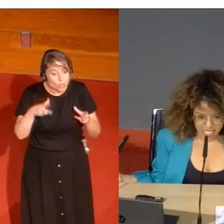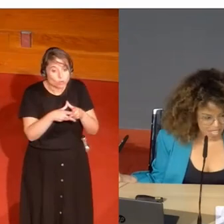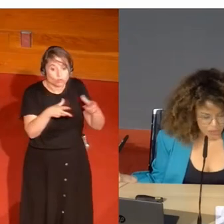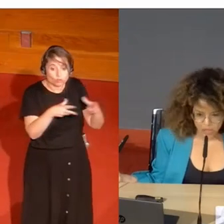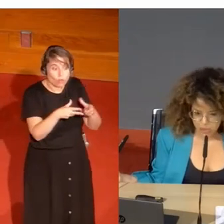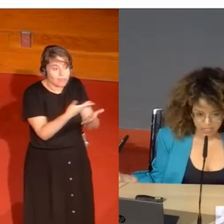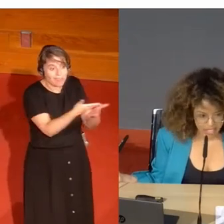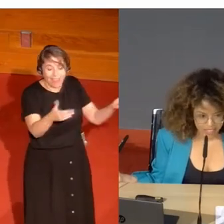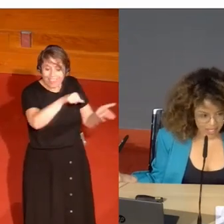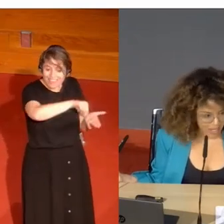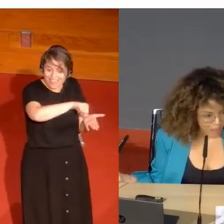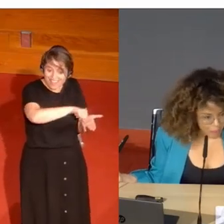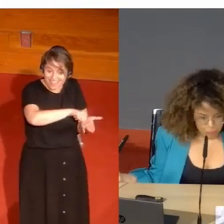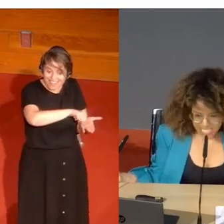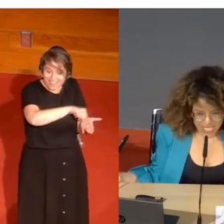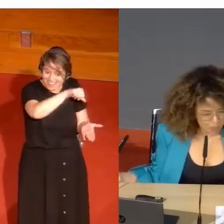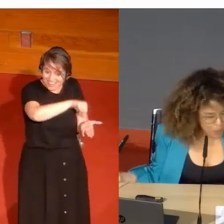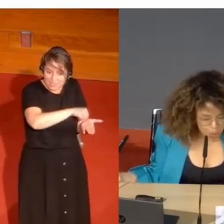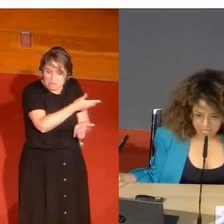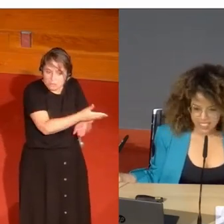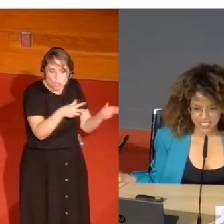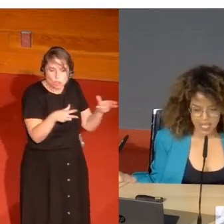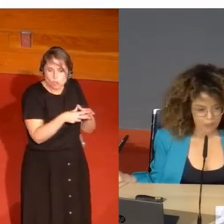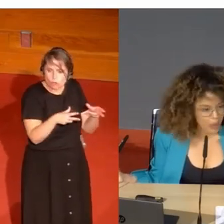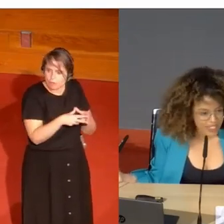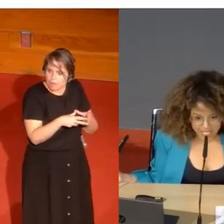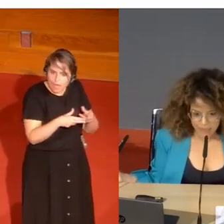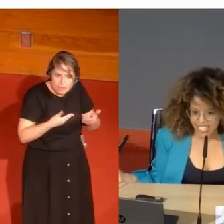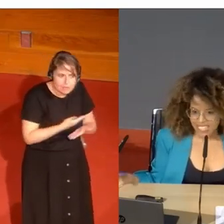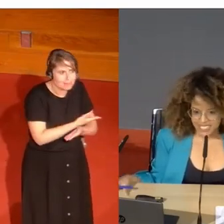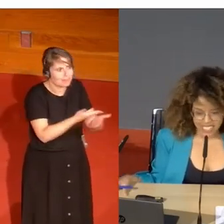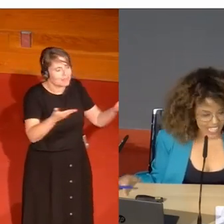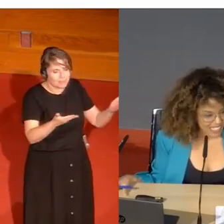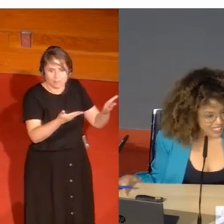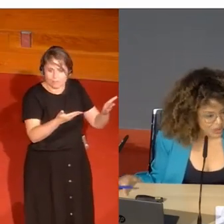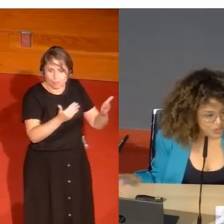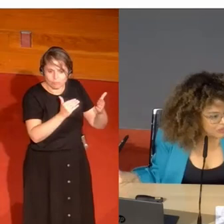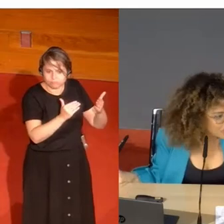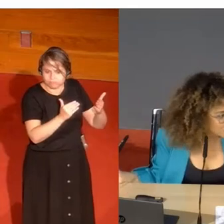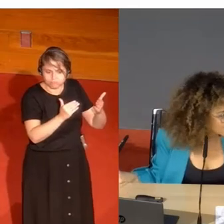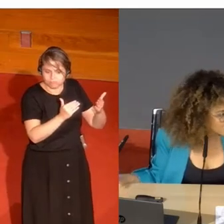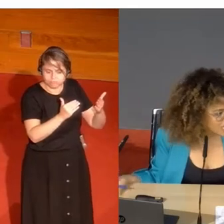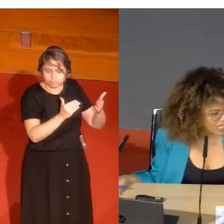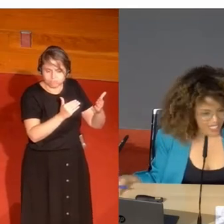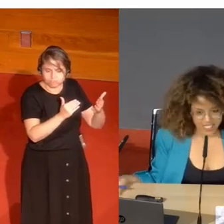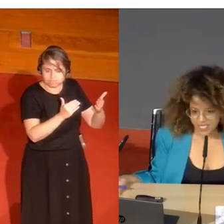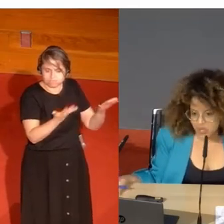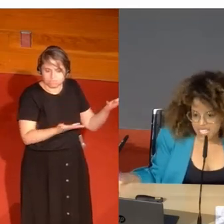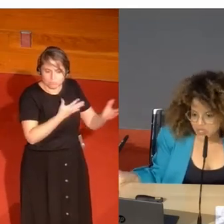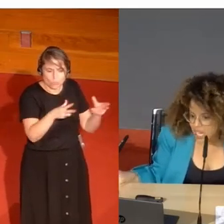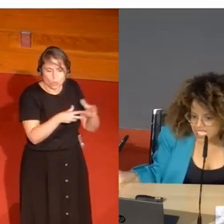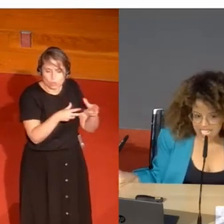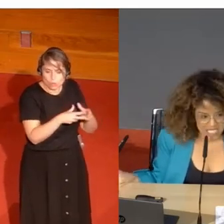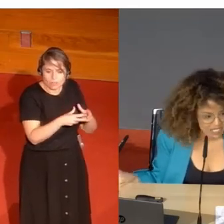iraní es una sociedad que está muy eh por encima de la de los de los eh